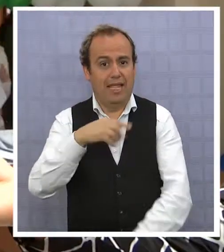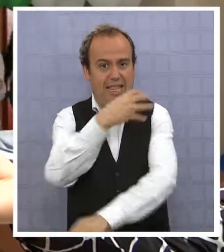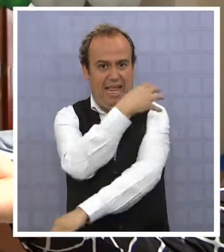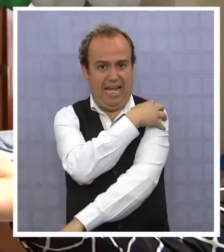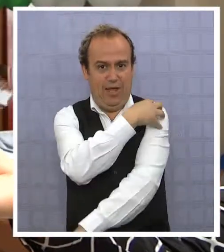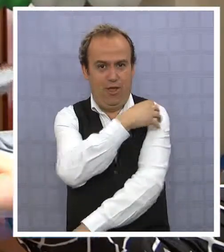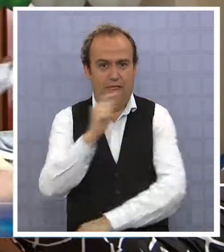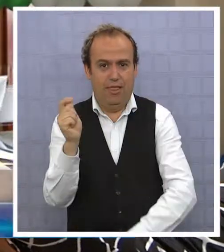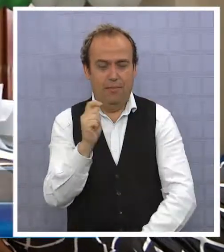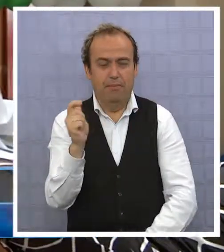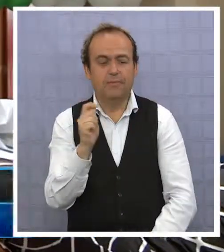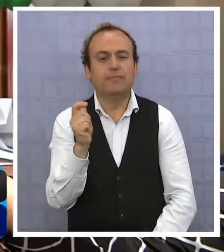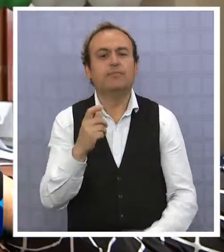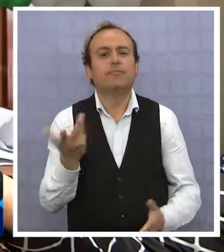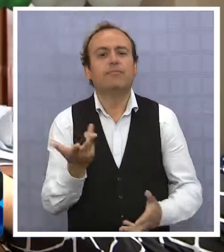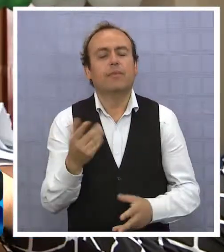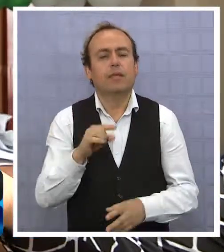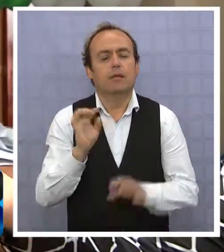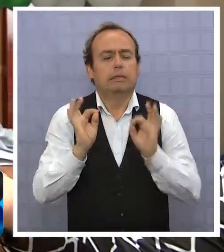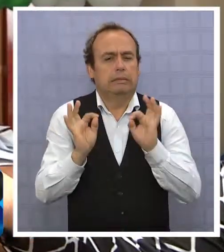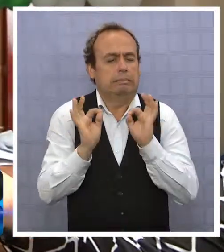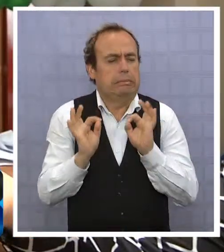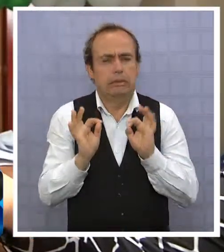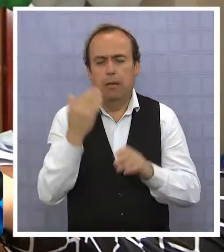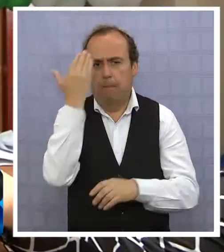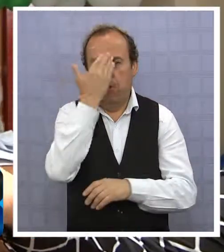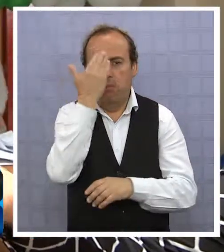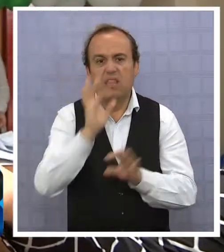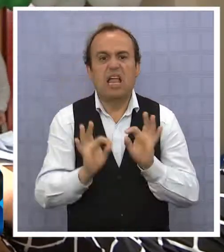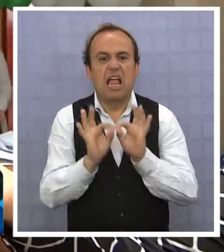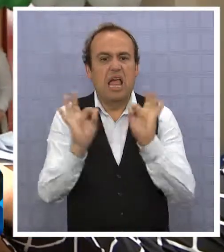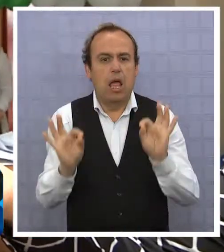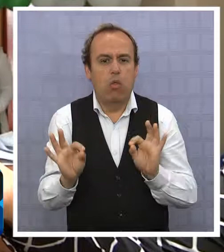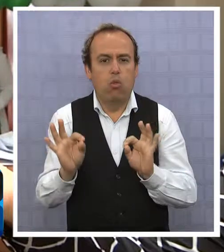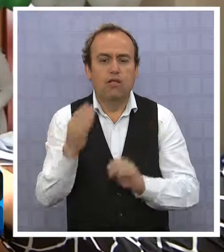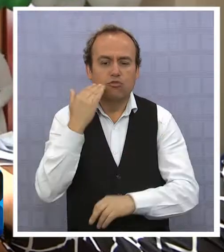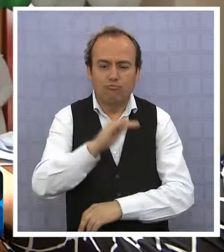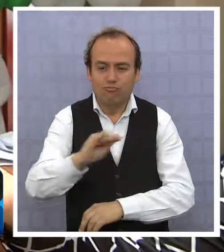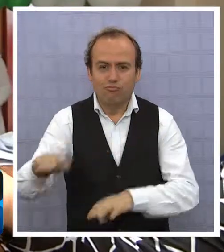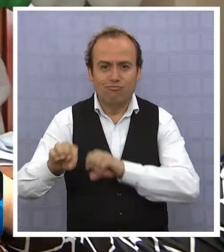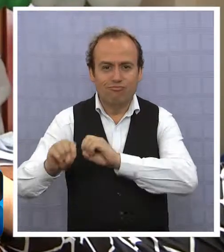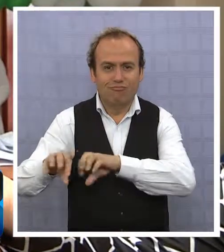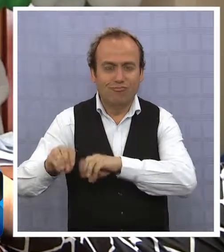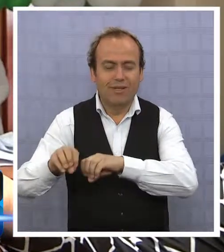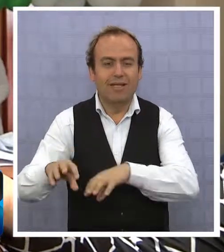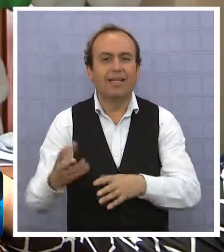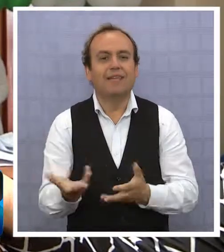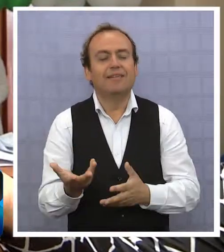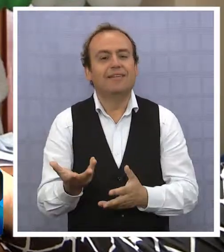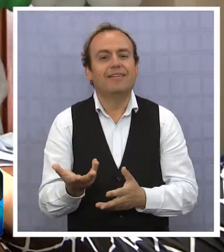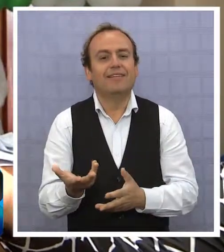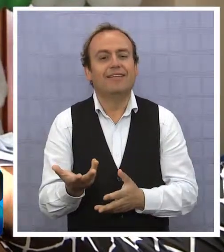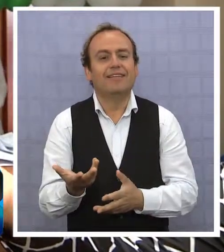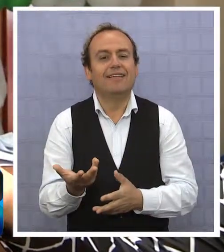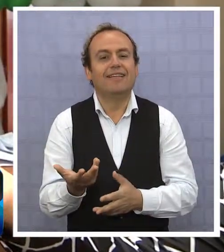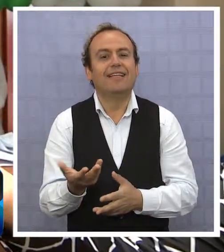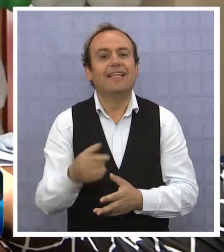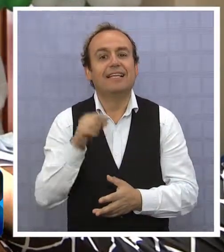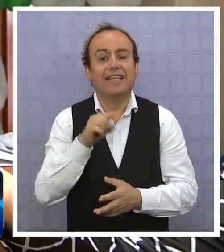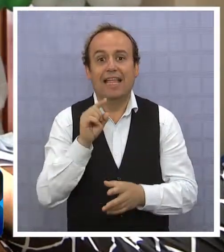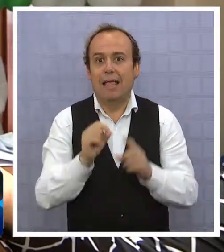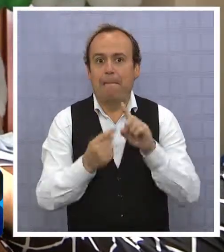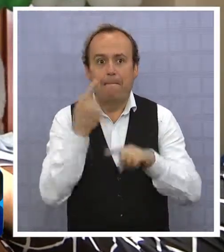región tenemos una especial preocupación por la educación parvularia y que además tenemos la feliz coincidencia que es uno de los